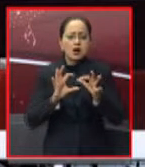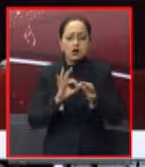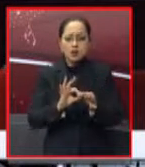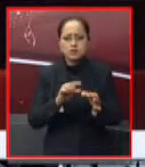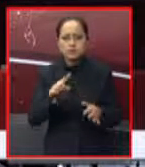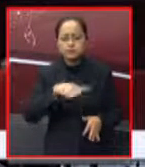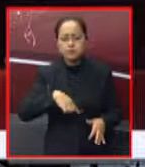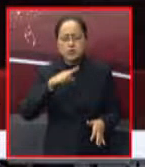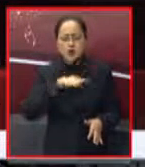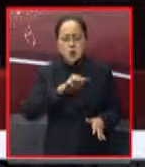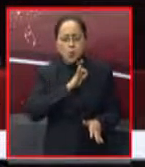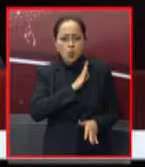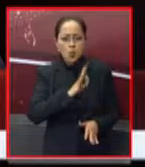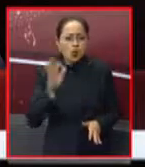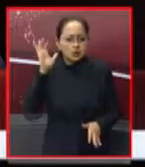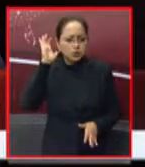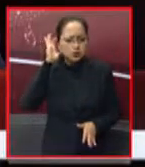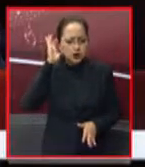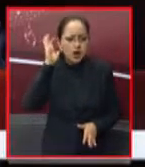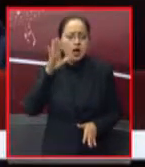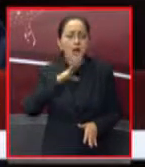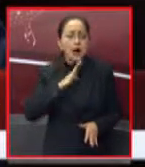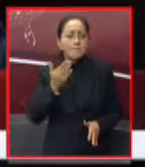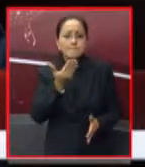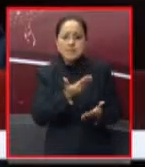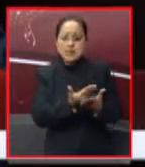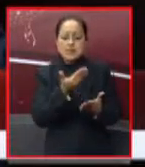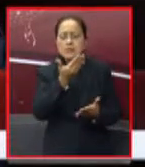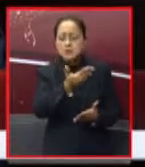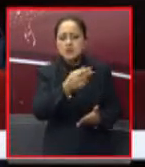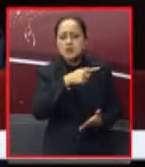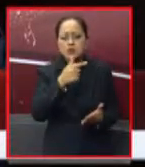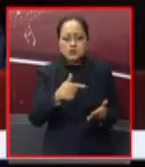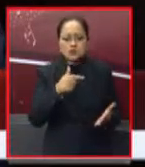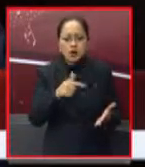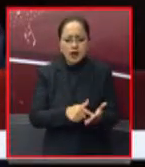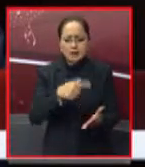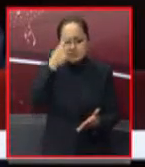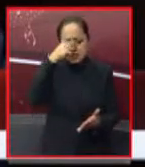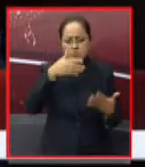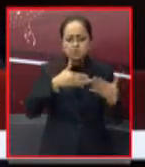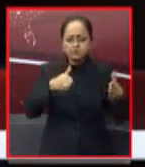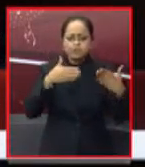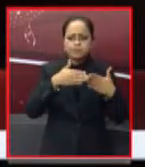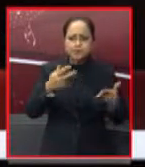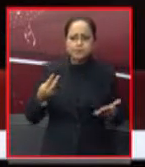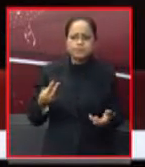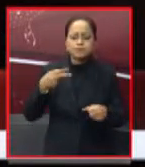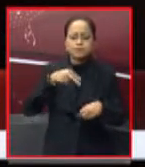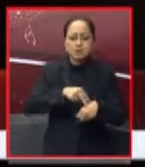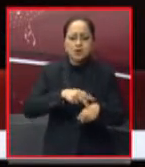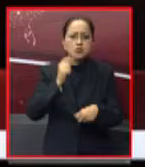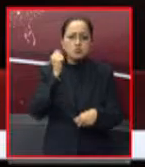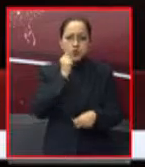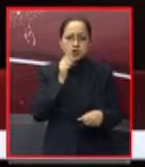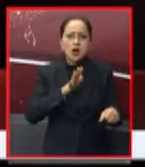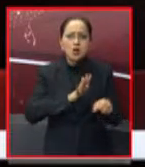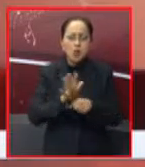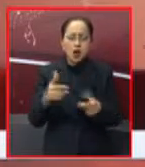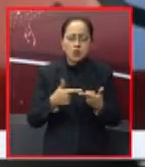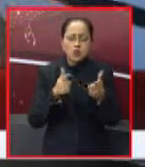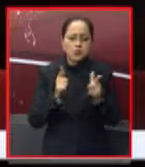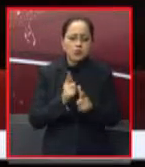capacidad de escuchar a la gente que clama por espacios para sus hombres y mujeres libres, sin ataduras con partidos